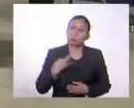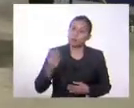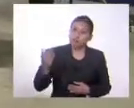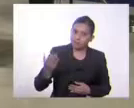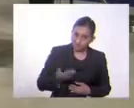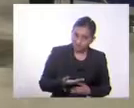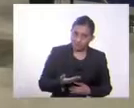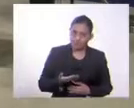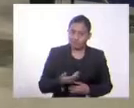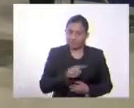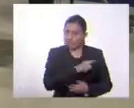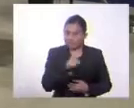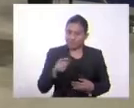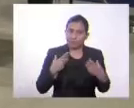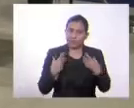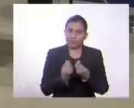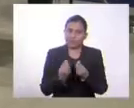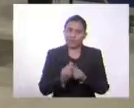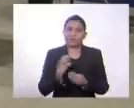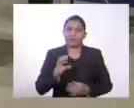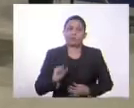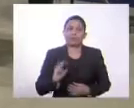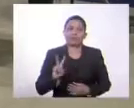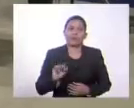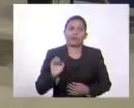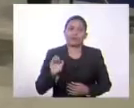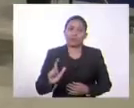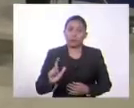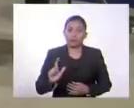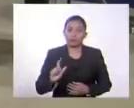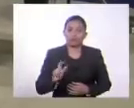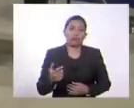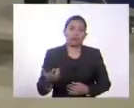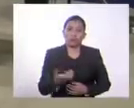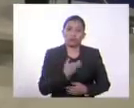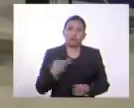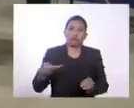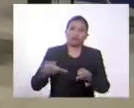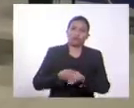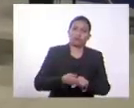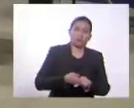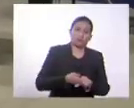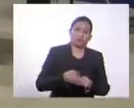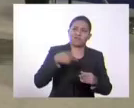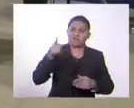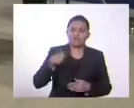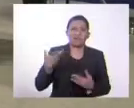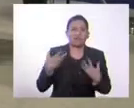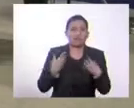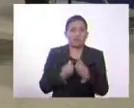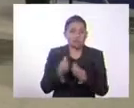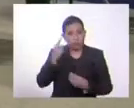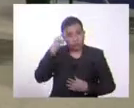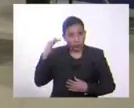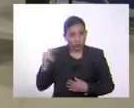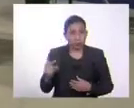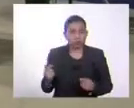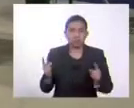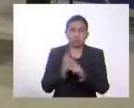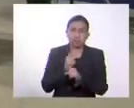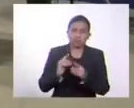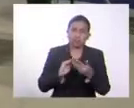sociedad política para cambiar ya sea el entorno de nuestras comunidades o de la nación a través de diferentes mecanismos, como por